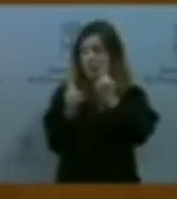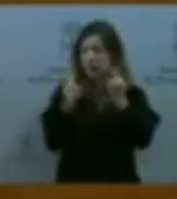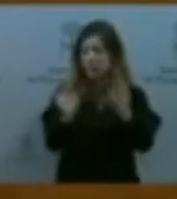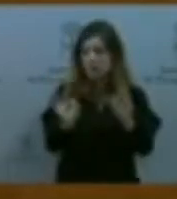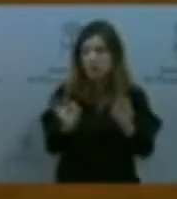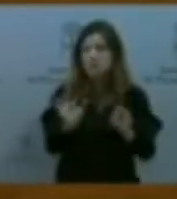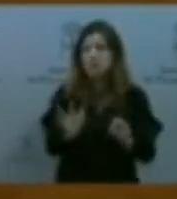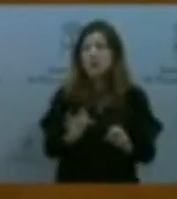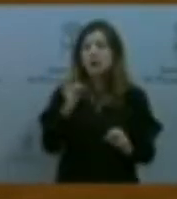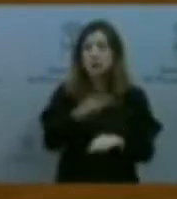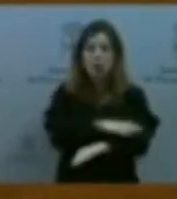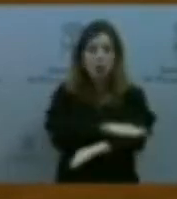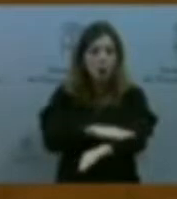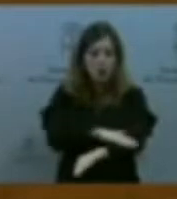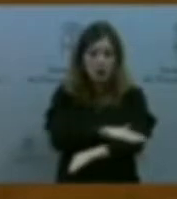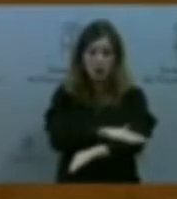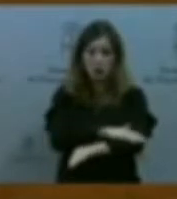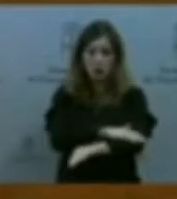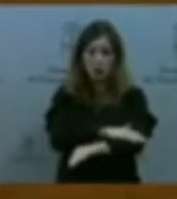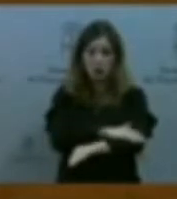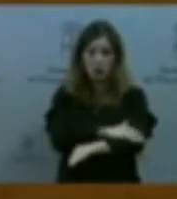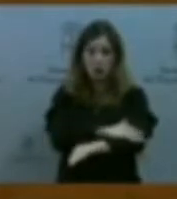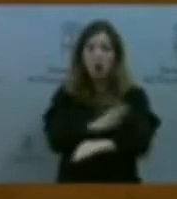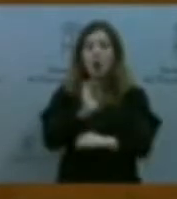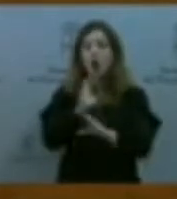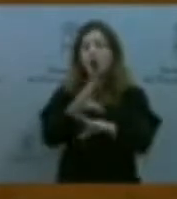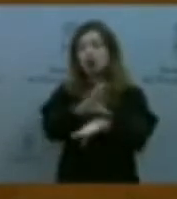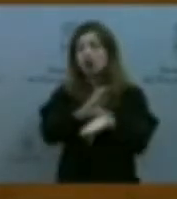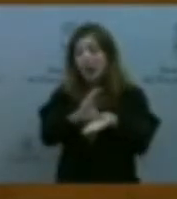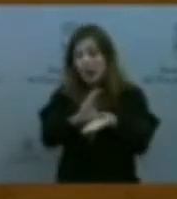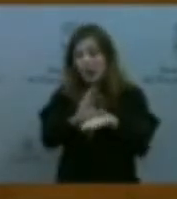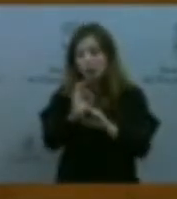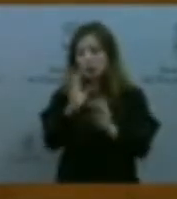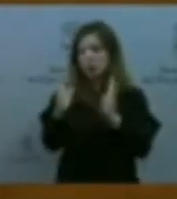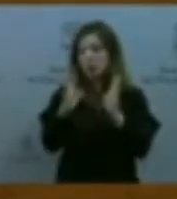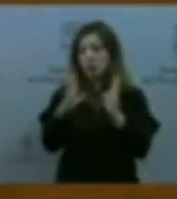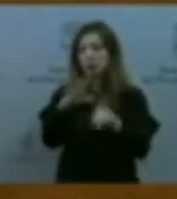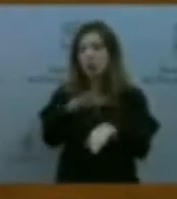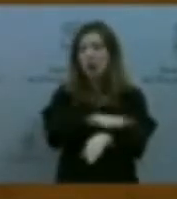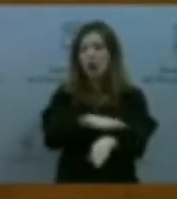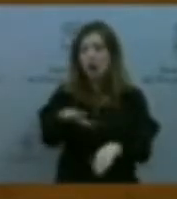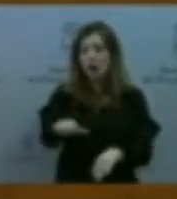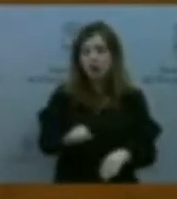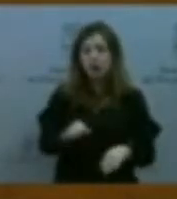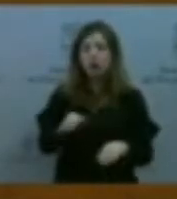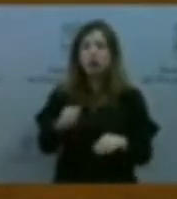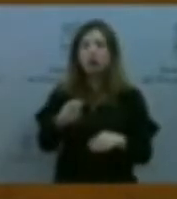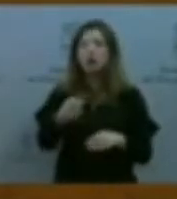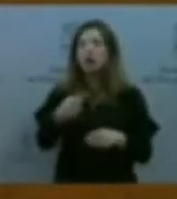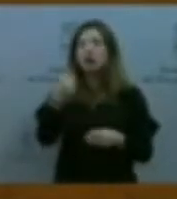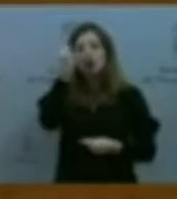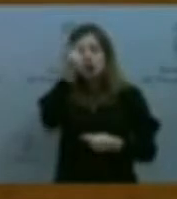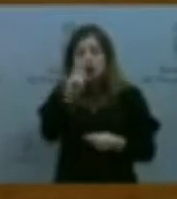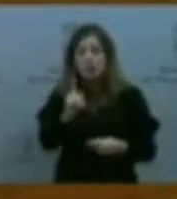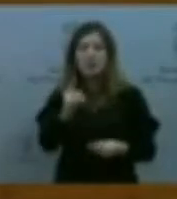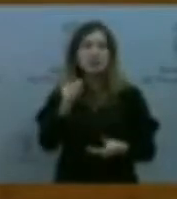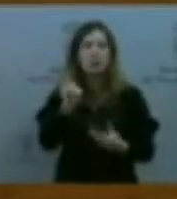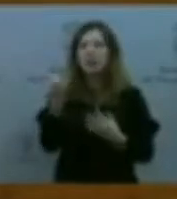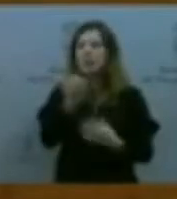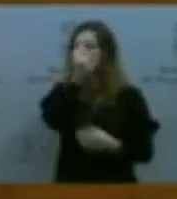o por la Consejería de turno que hay que establecer un diseño adecuado que garantice que